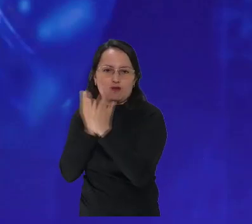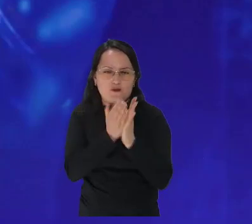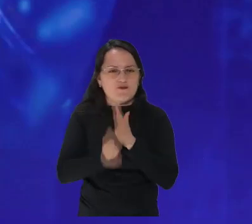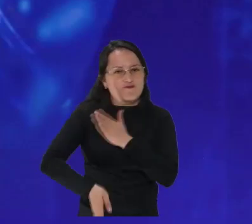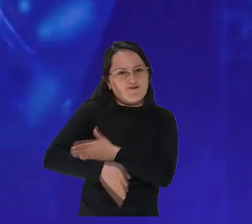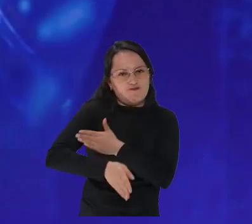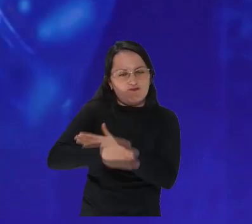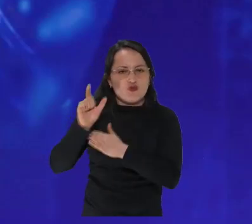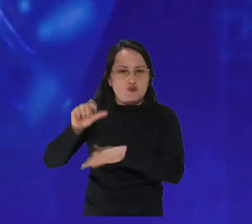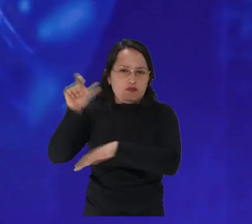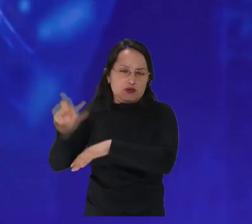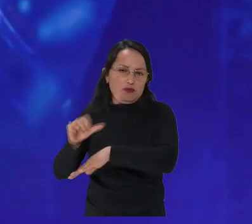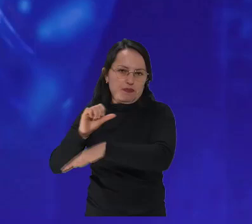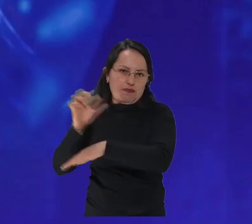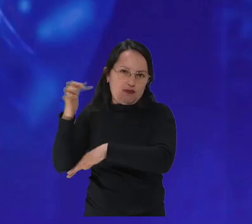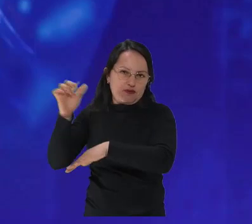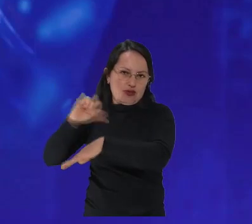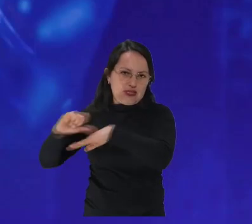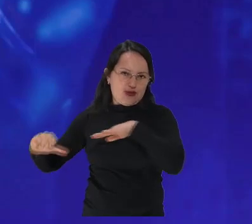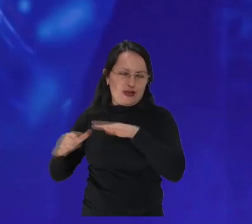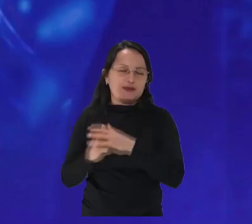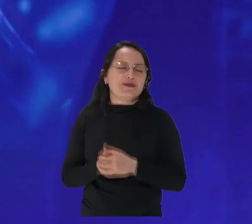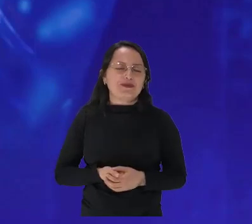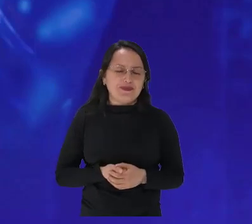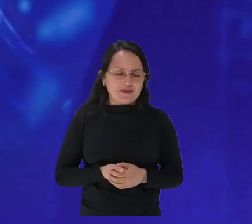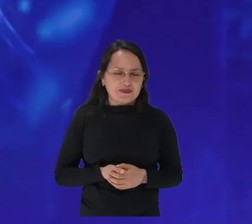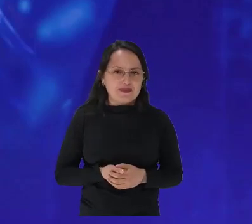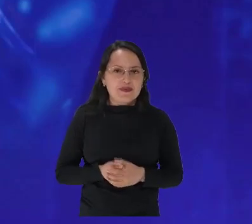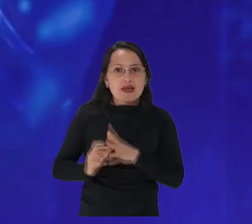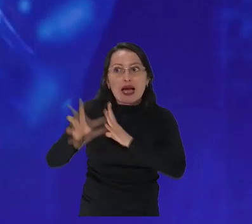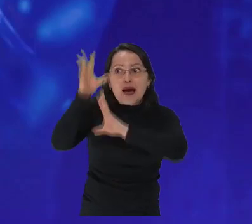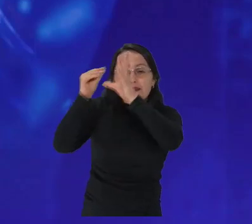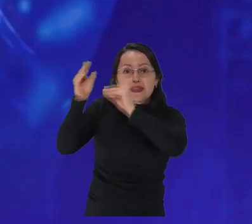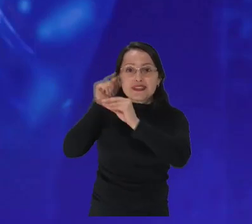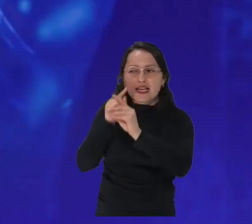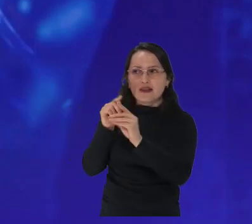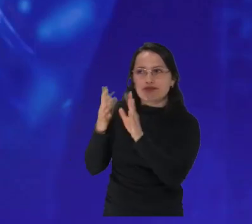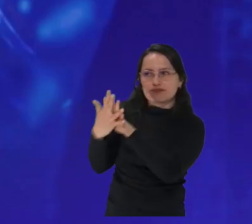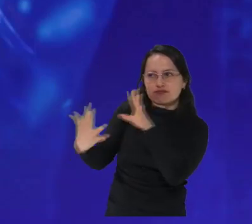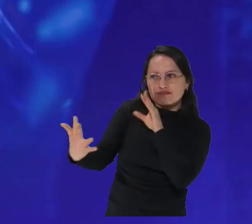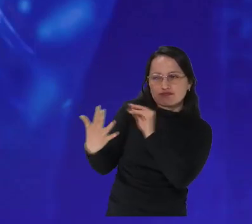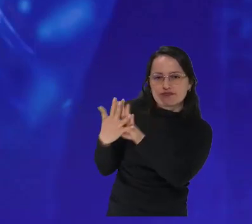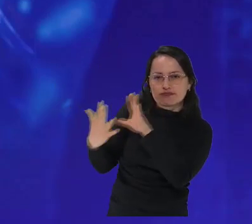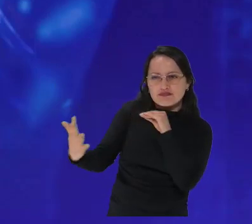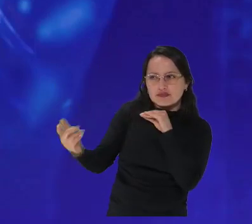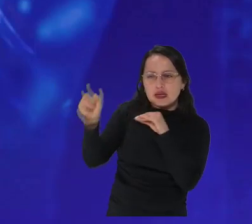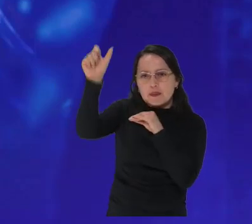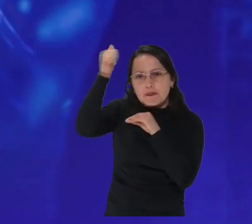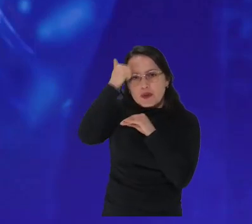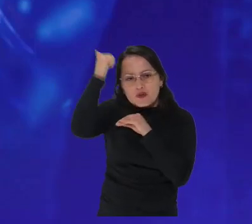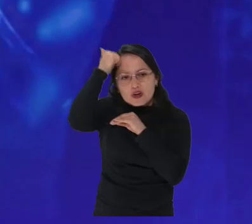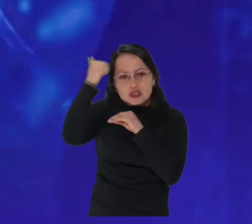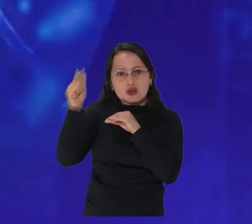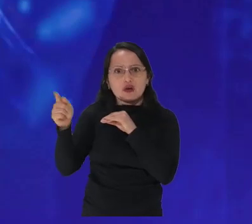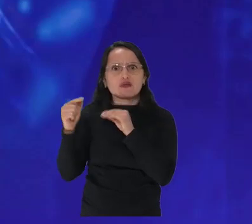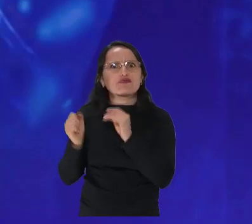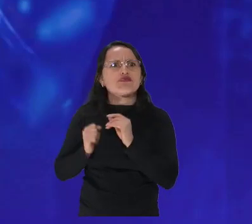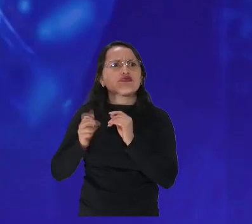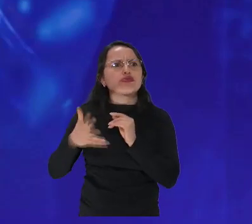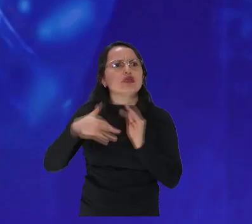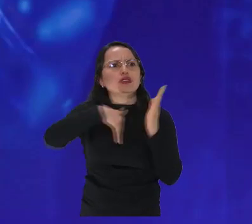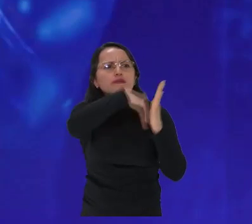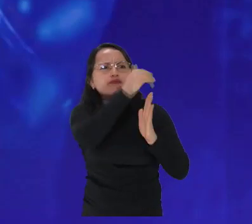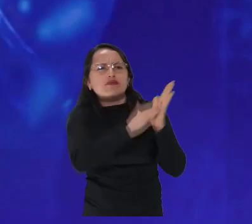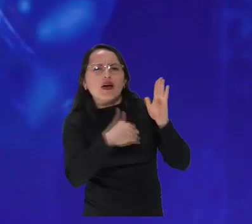continua del cirujano per se. Como pueden ver, ese aprendizaje por modelación está descrito en pinturas muy